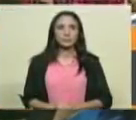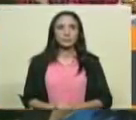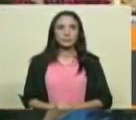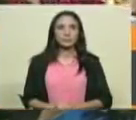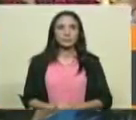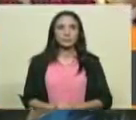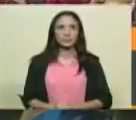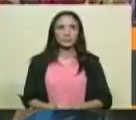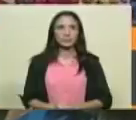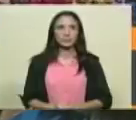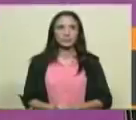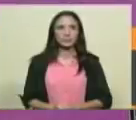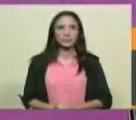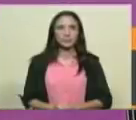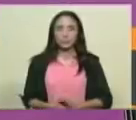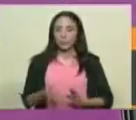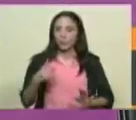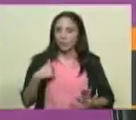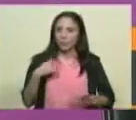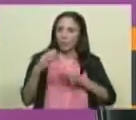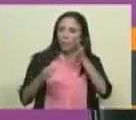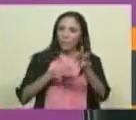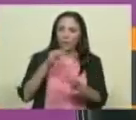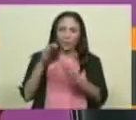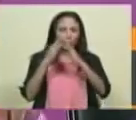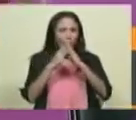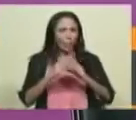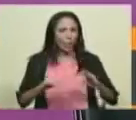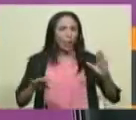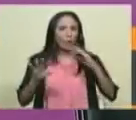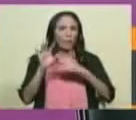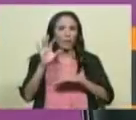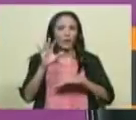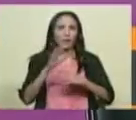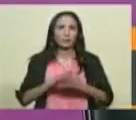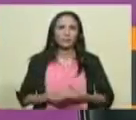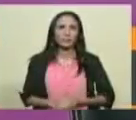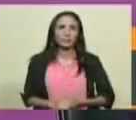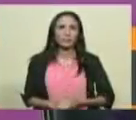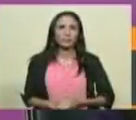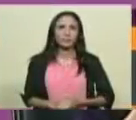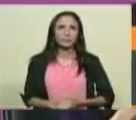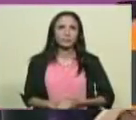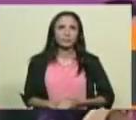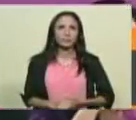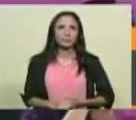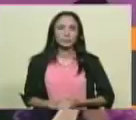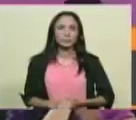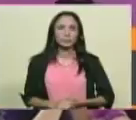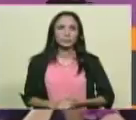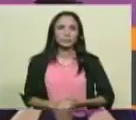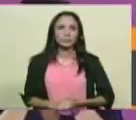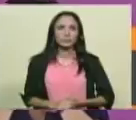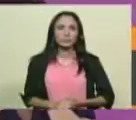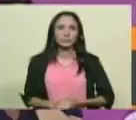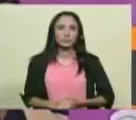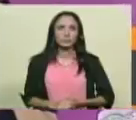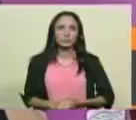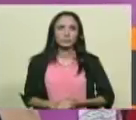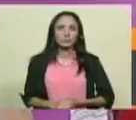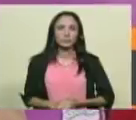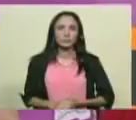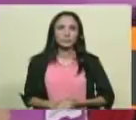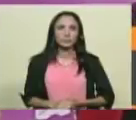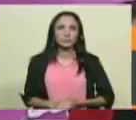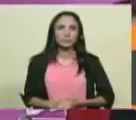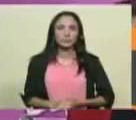Bueno, yo quiero hablar esto y explicárselo a todo el país. Epa, se armó un remolino aquí. ¿Qué pasó aquí? Un remolino